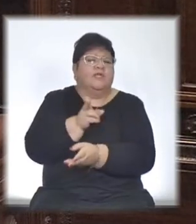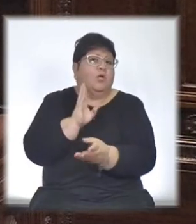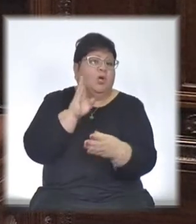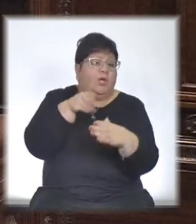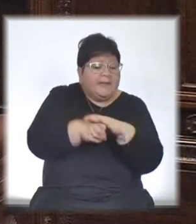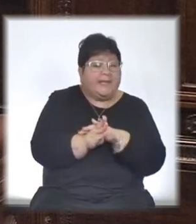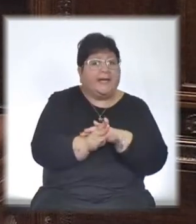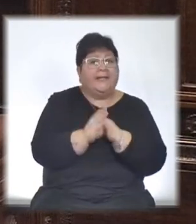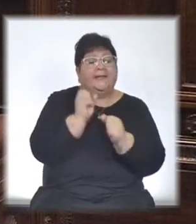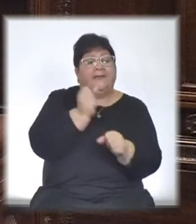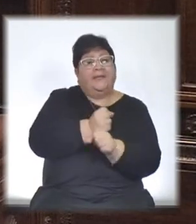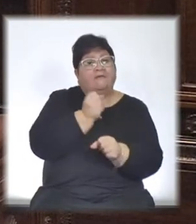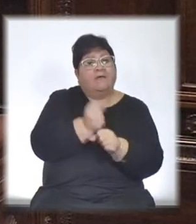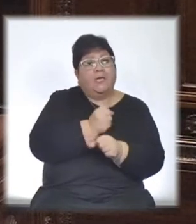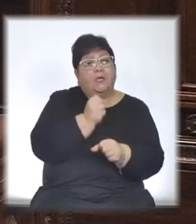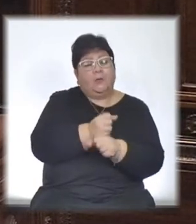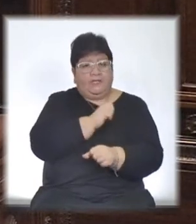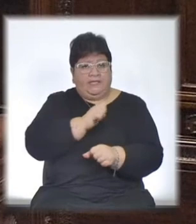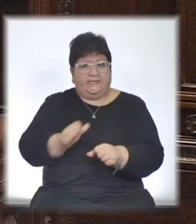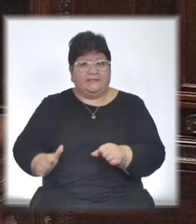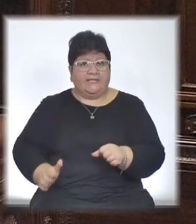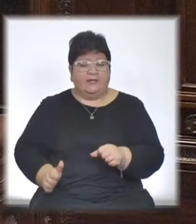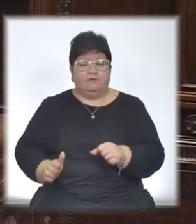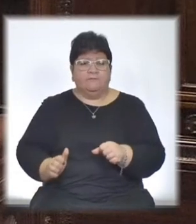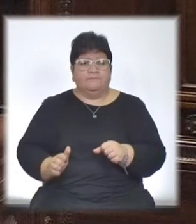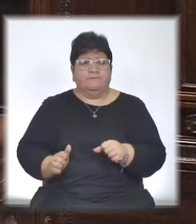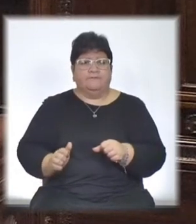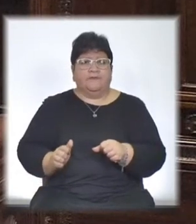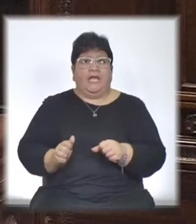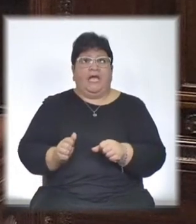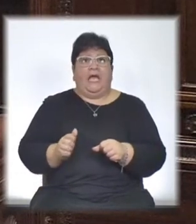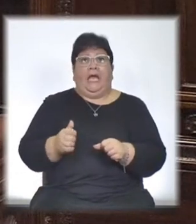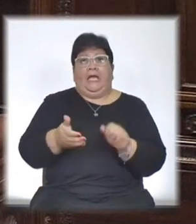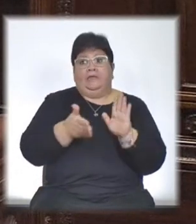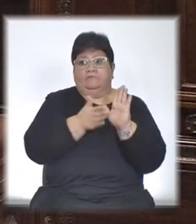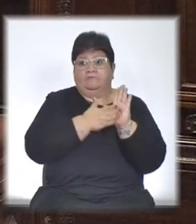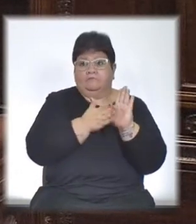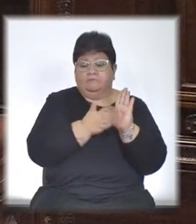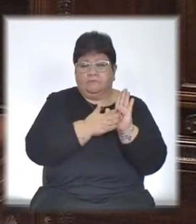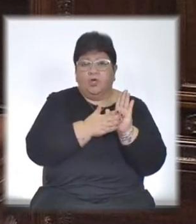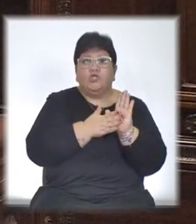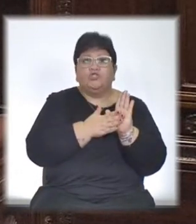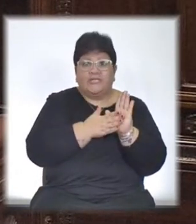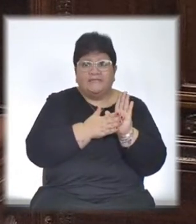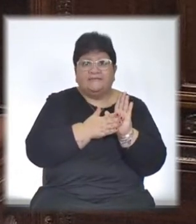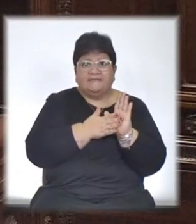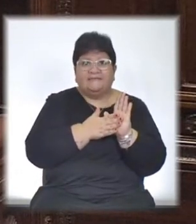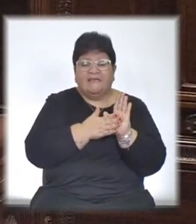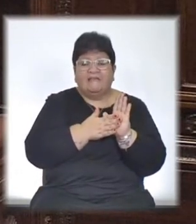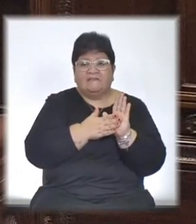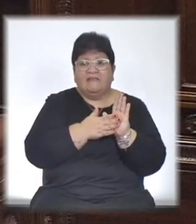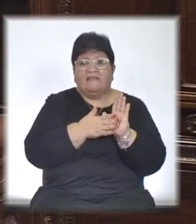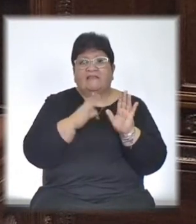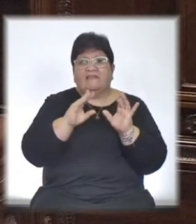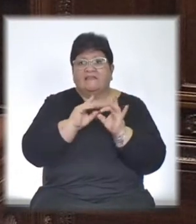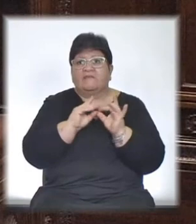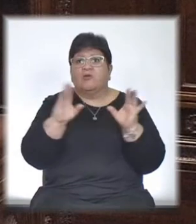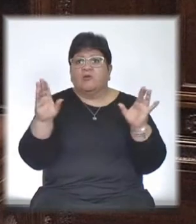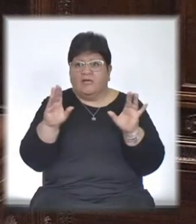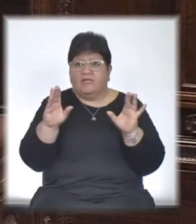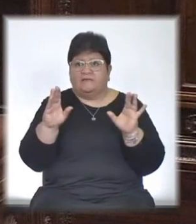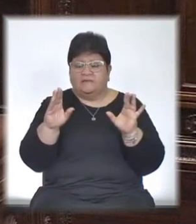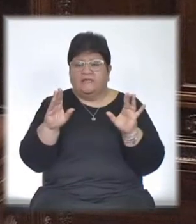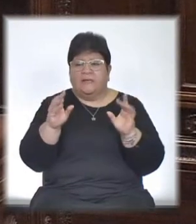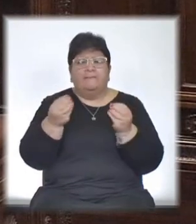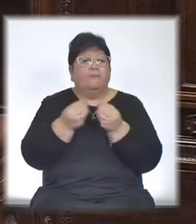Incluso fueron muchas las empresas privadas que exigieron la constancia de fe democrática para ingresar a trabajar y fueron muchos